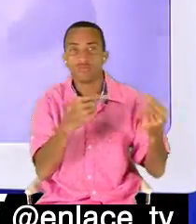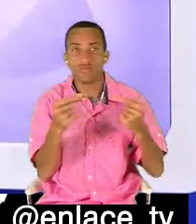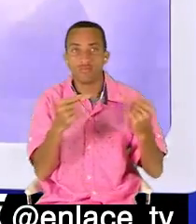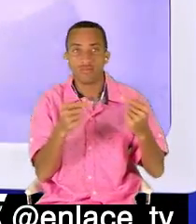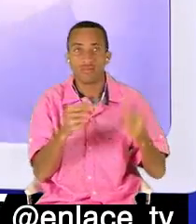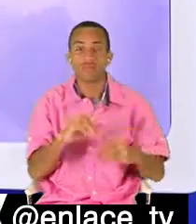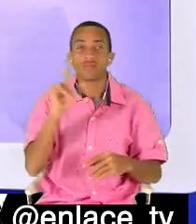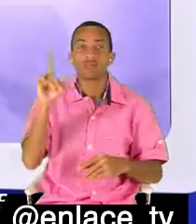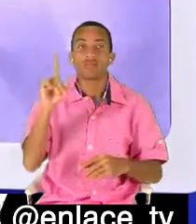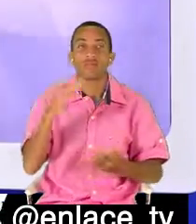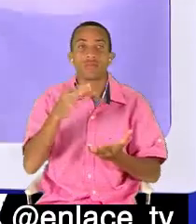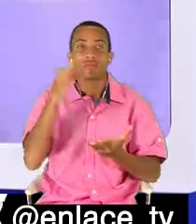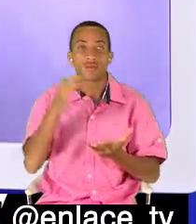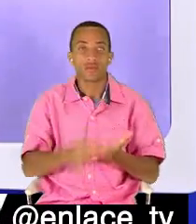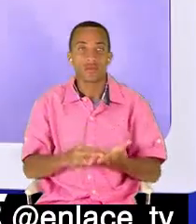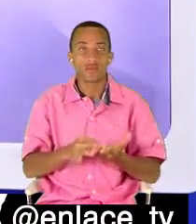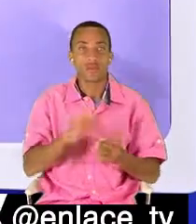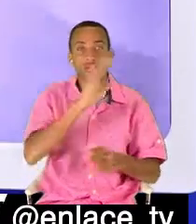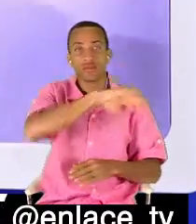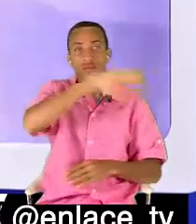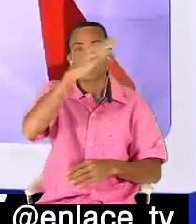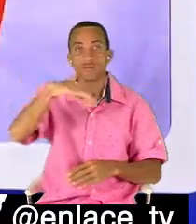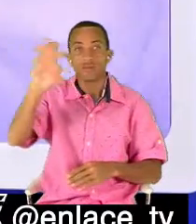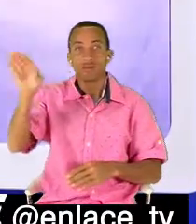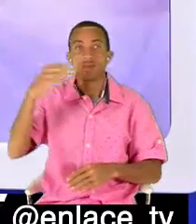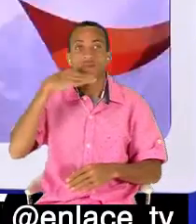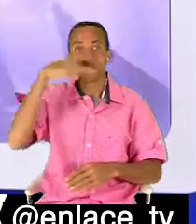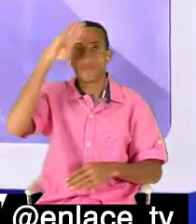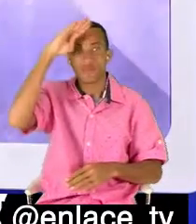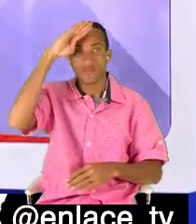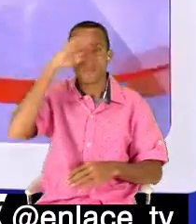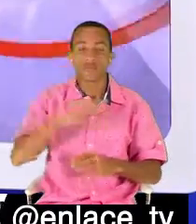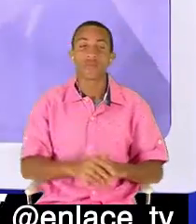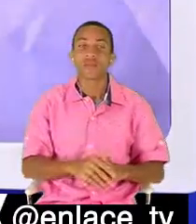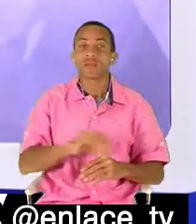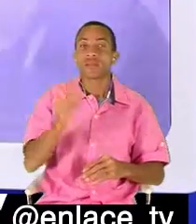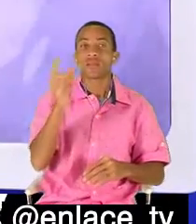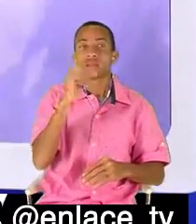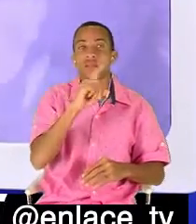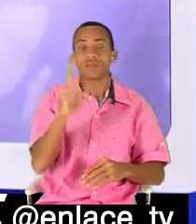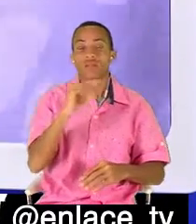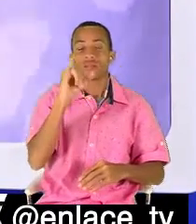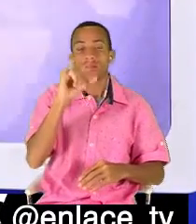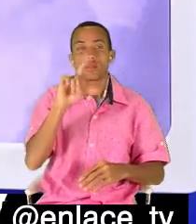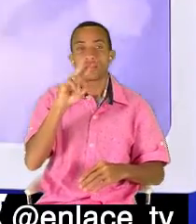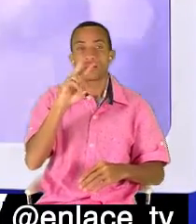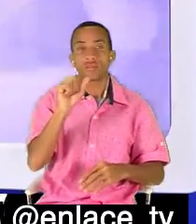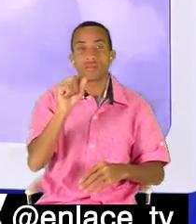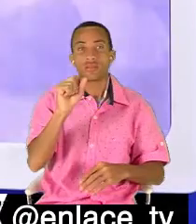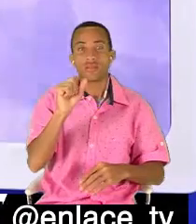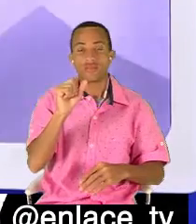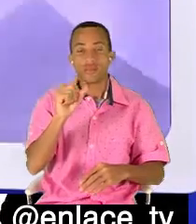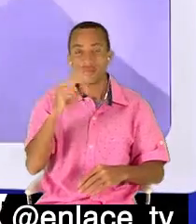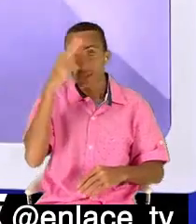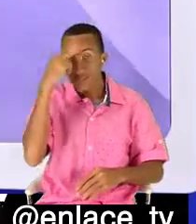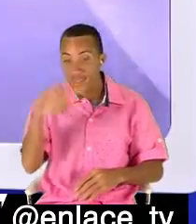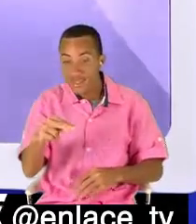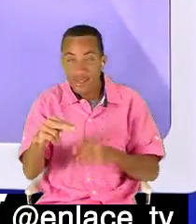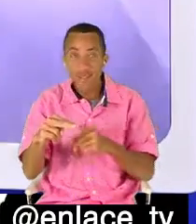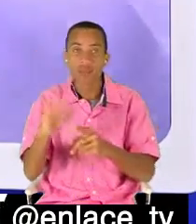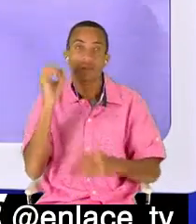la capital de la montaña. Una W, Silvia Campos, hija del entrenador Campos del Club Caciques, hace